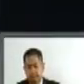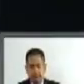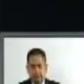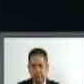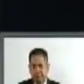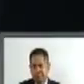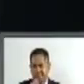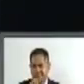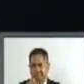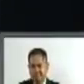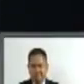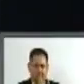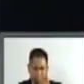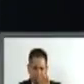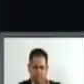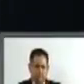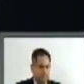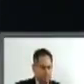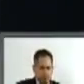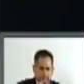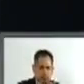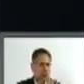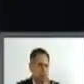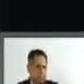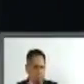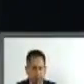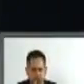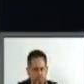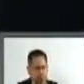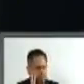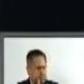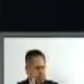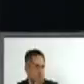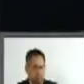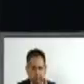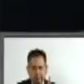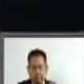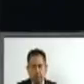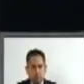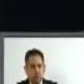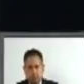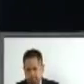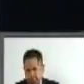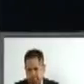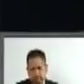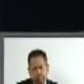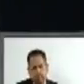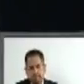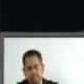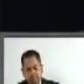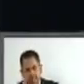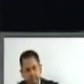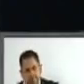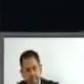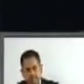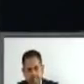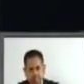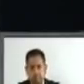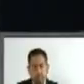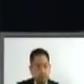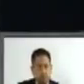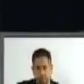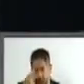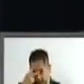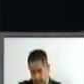TLCAN daremos inicio a un proceso de renegociación de las reglas de libre comercio. En esta coyuntura, México